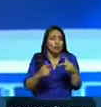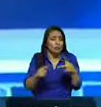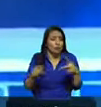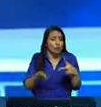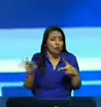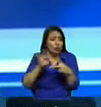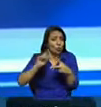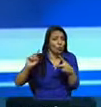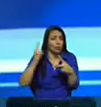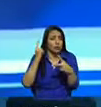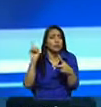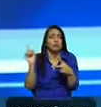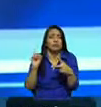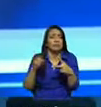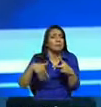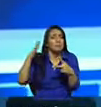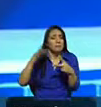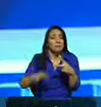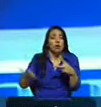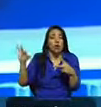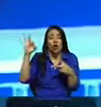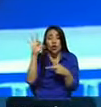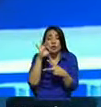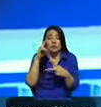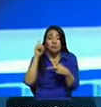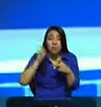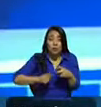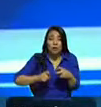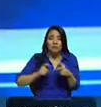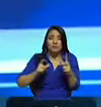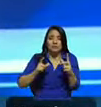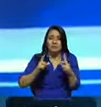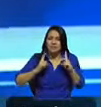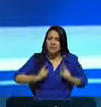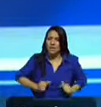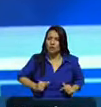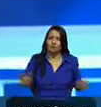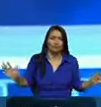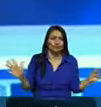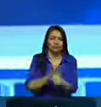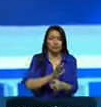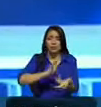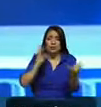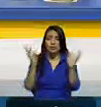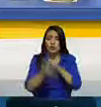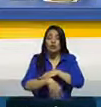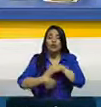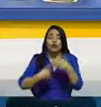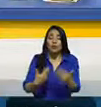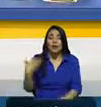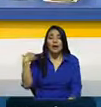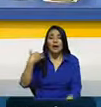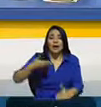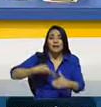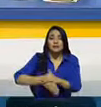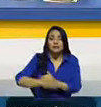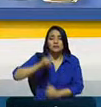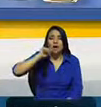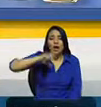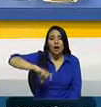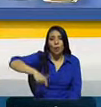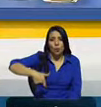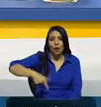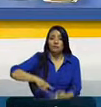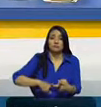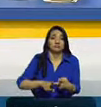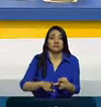no es esencial. Lo más importante para construir un proyecto verdaderamente revolucionario de la salud es garantizar acceso a agua potable. Recordemos